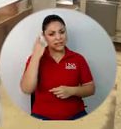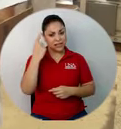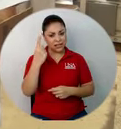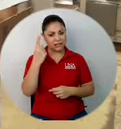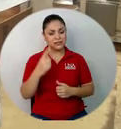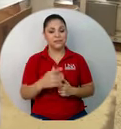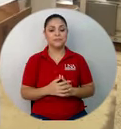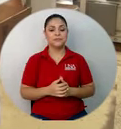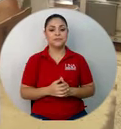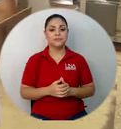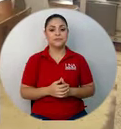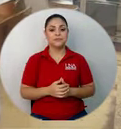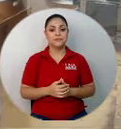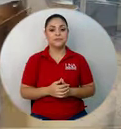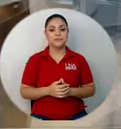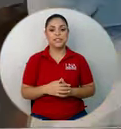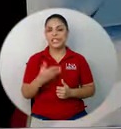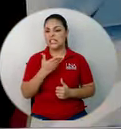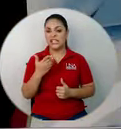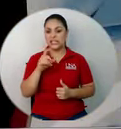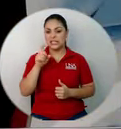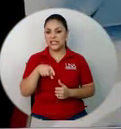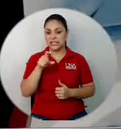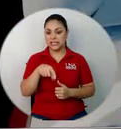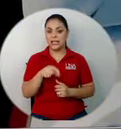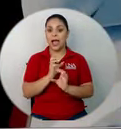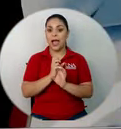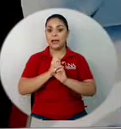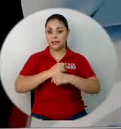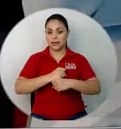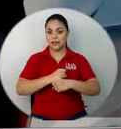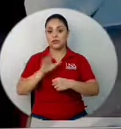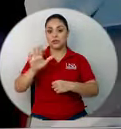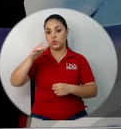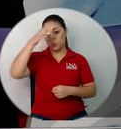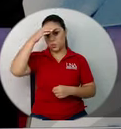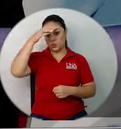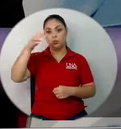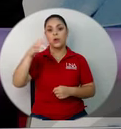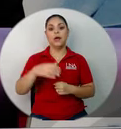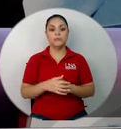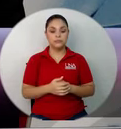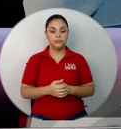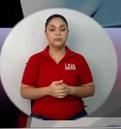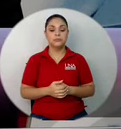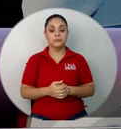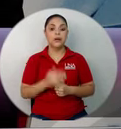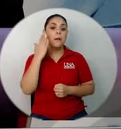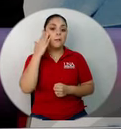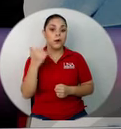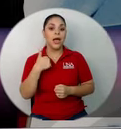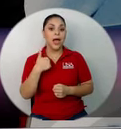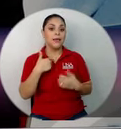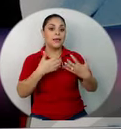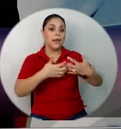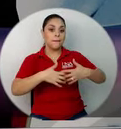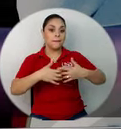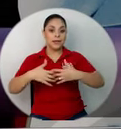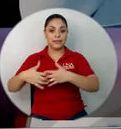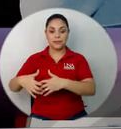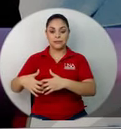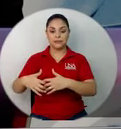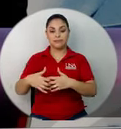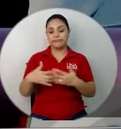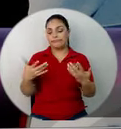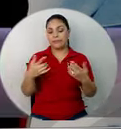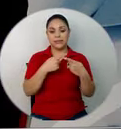quiere, qué quiere hacer de su cultura organizacional. Porque hay compañías, como ustedes lo